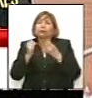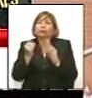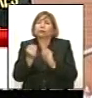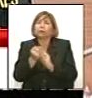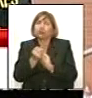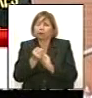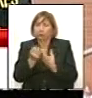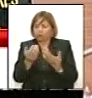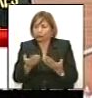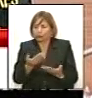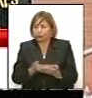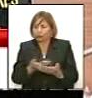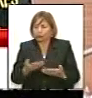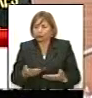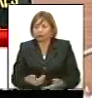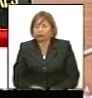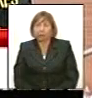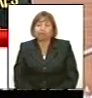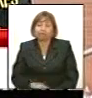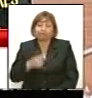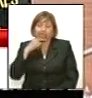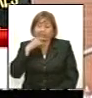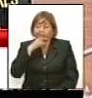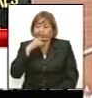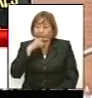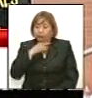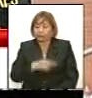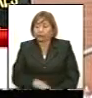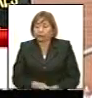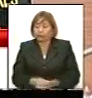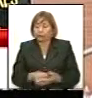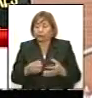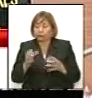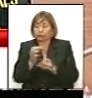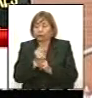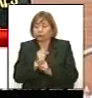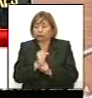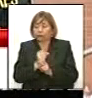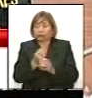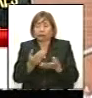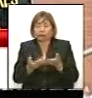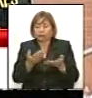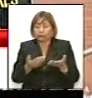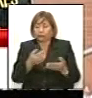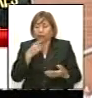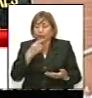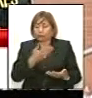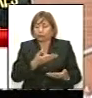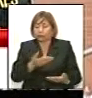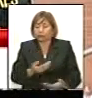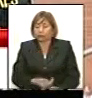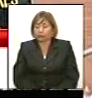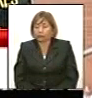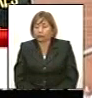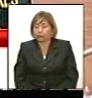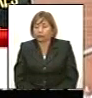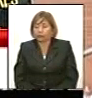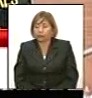más respetuosa con las mujeres, terminar con la agresión verbal o física que sufren muchas de ellas. Entonces yo